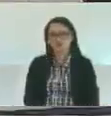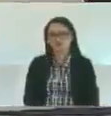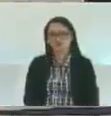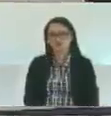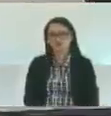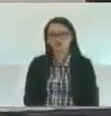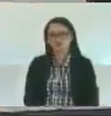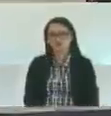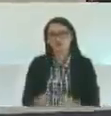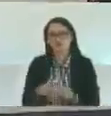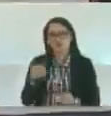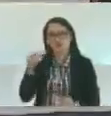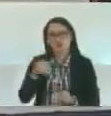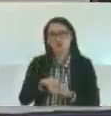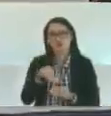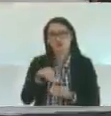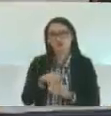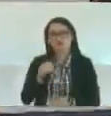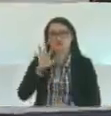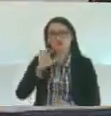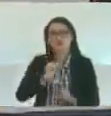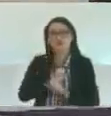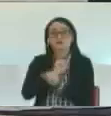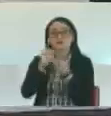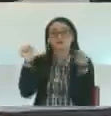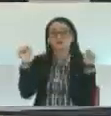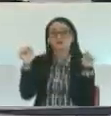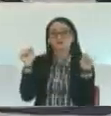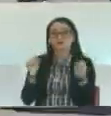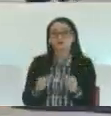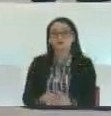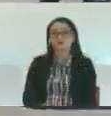Vamos a votar a las 5 de la mañana.